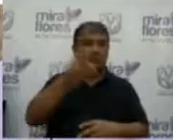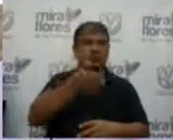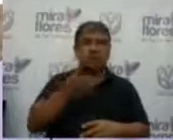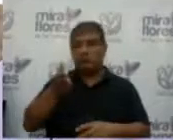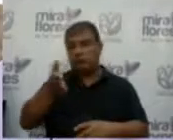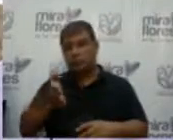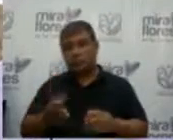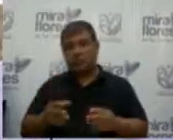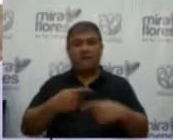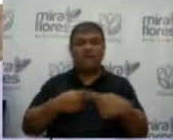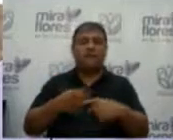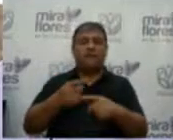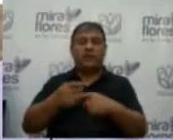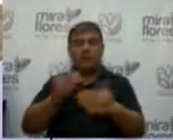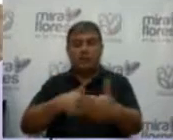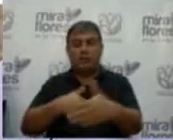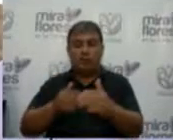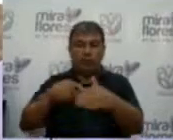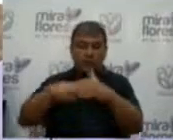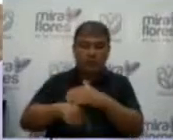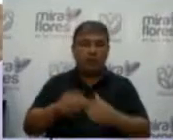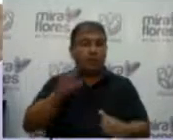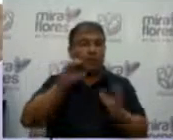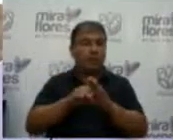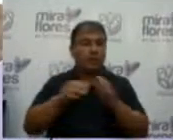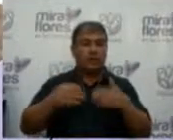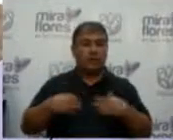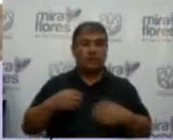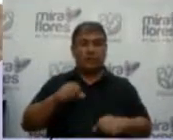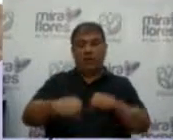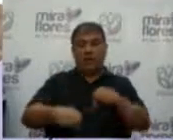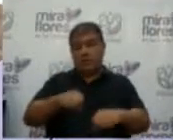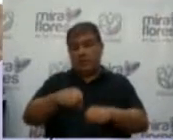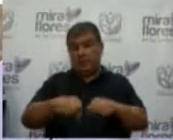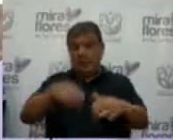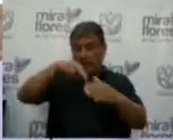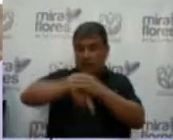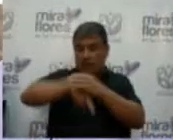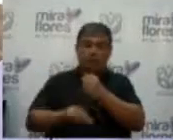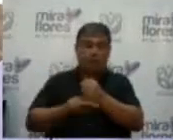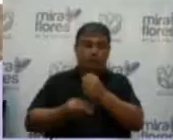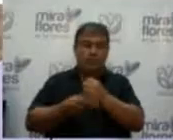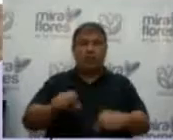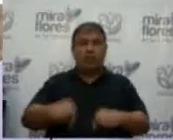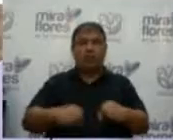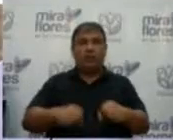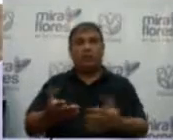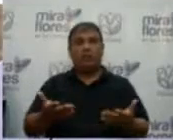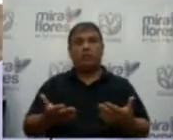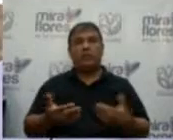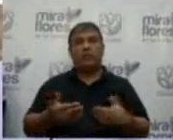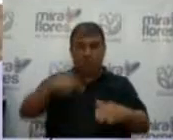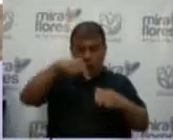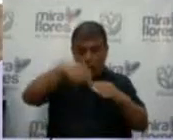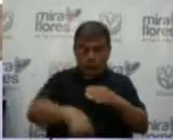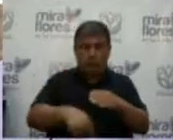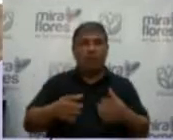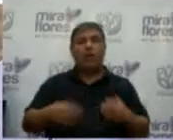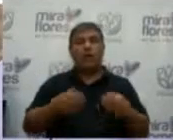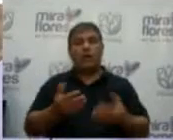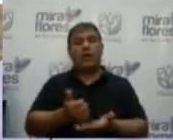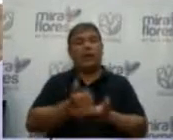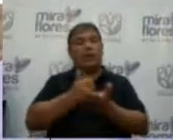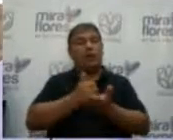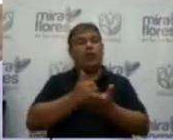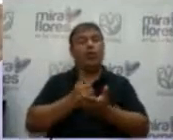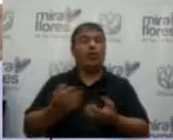los contenedores. Por ejemplo, tenemos una bicicleta en cada contenedor. bajo tierra, que puede